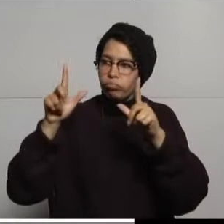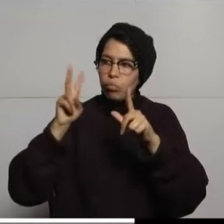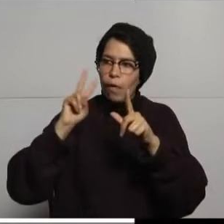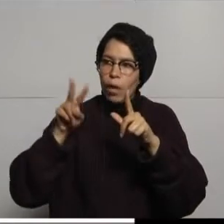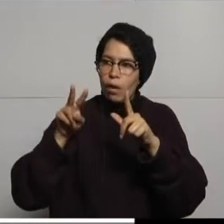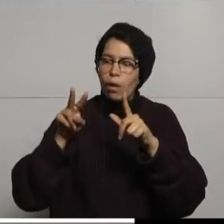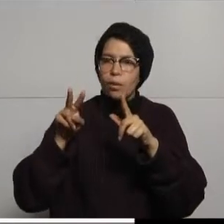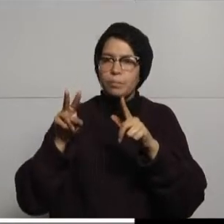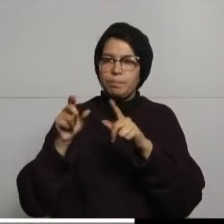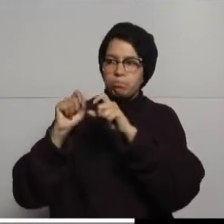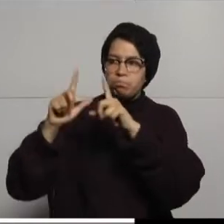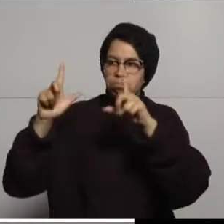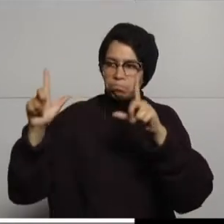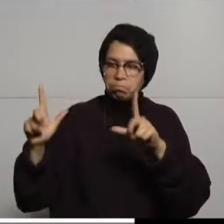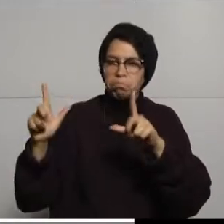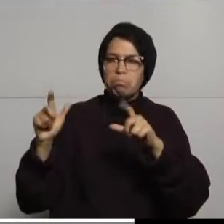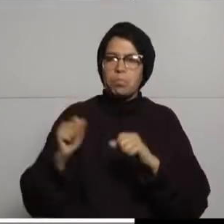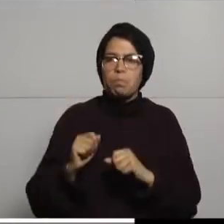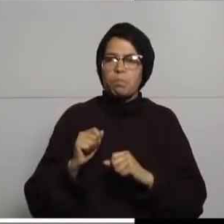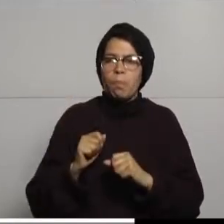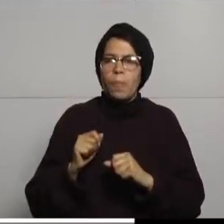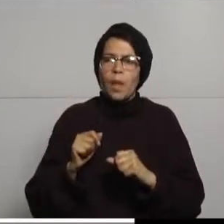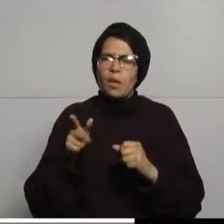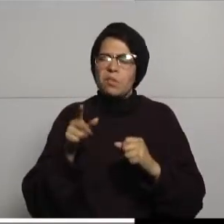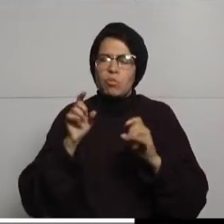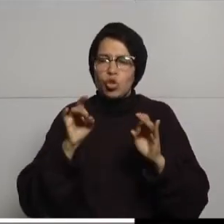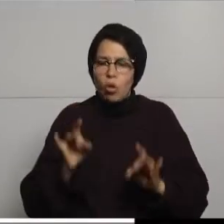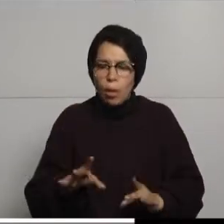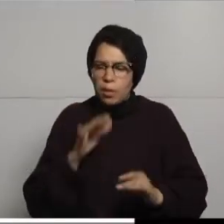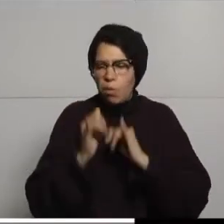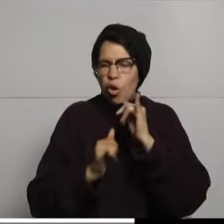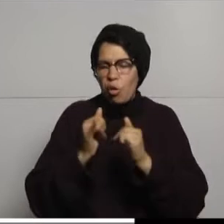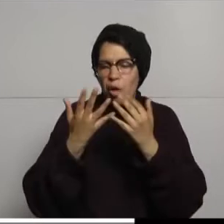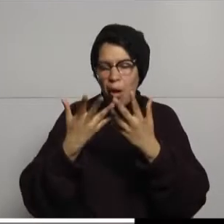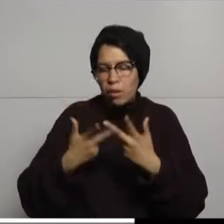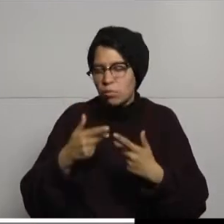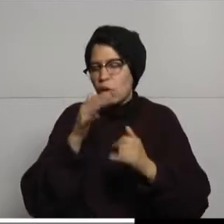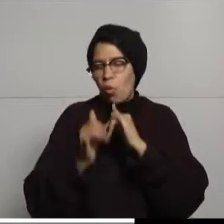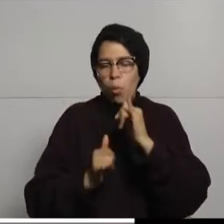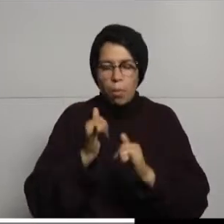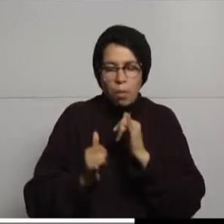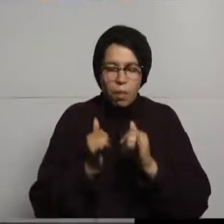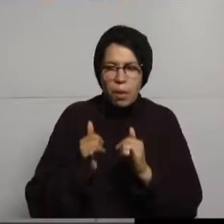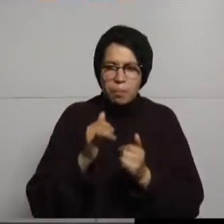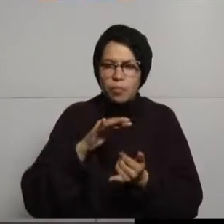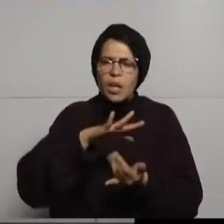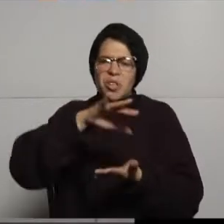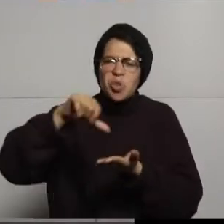estamos salón. viendo. Este es algo que simplemente para organizarlo, lo que les iba a decir, ciudades inteligentes o sociedades